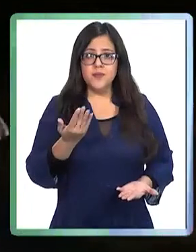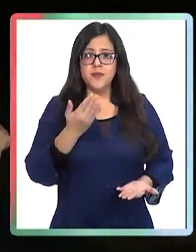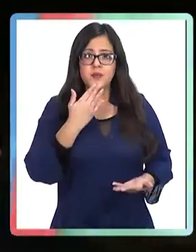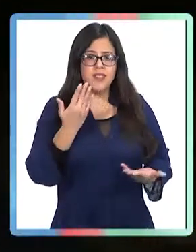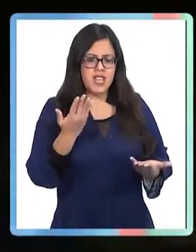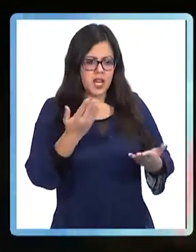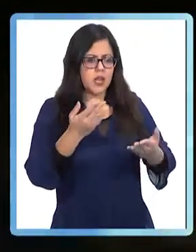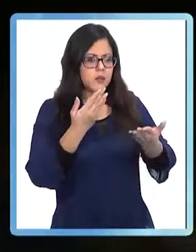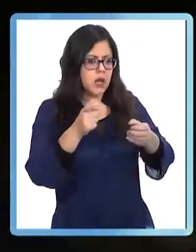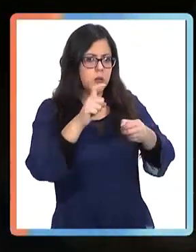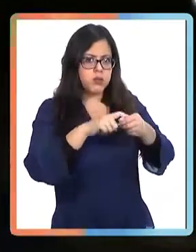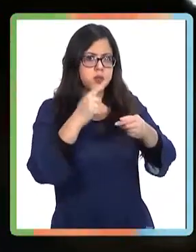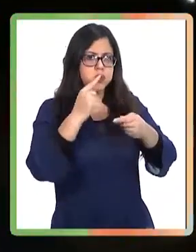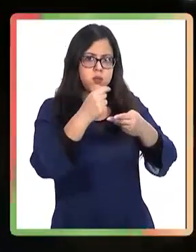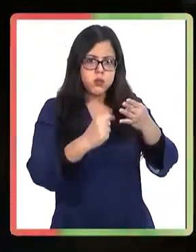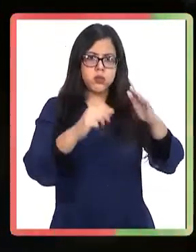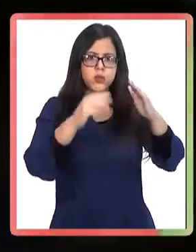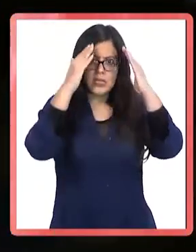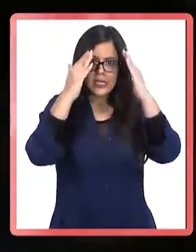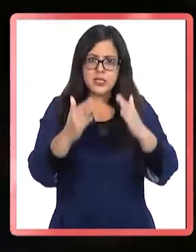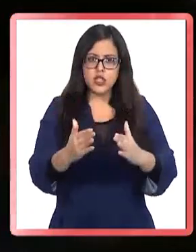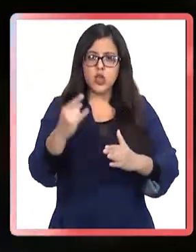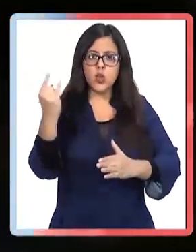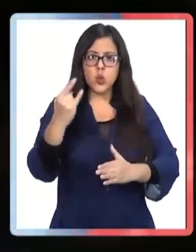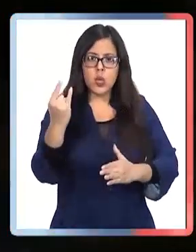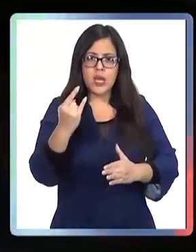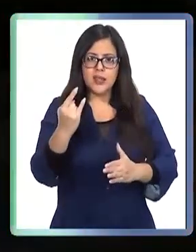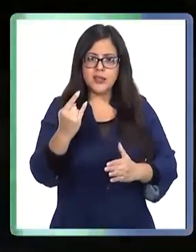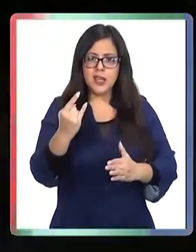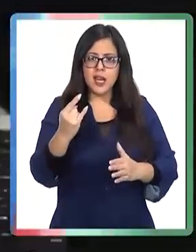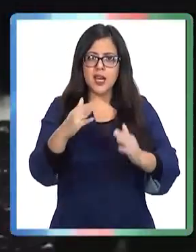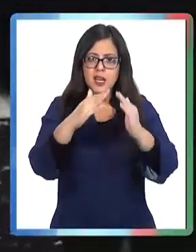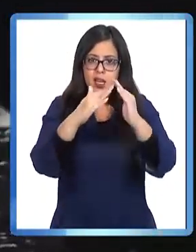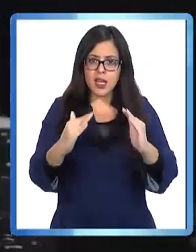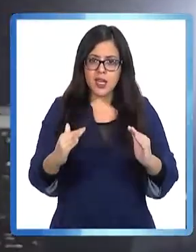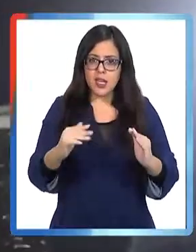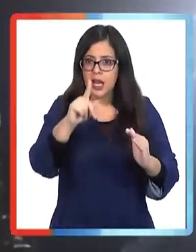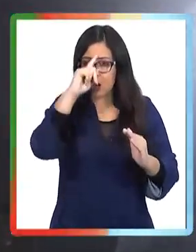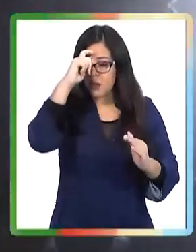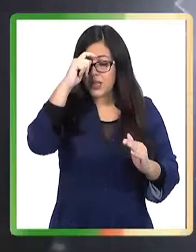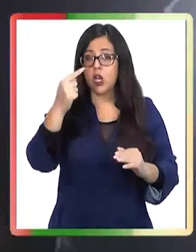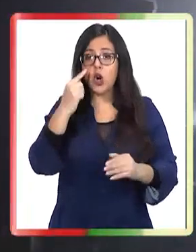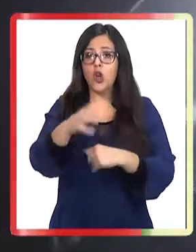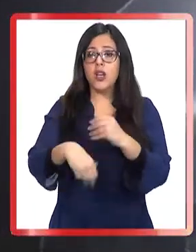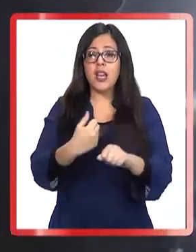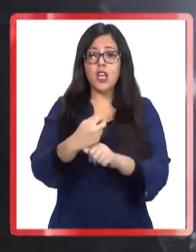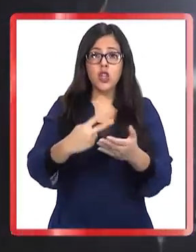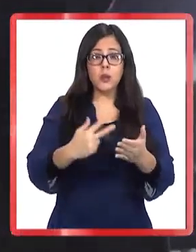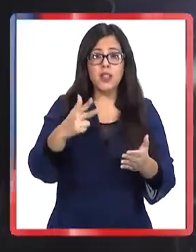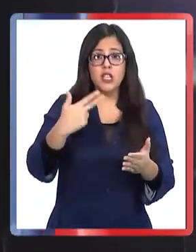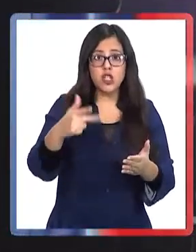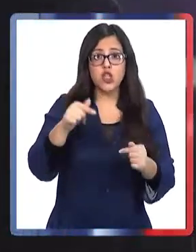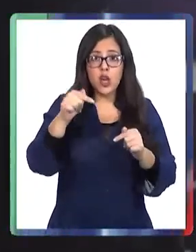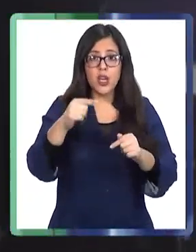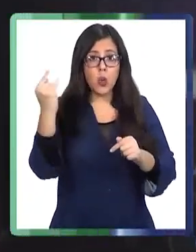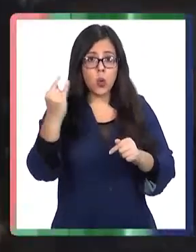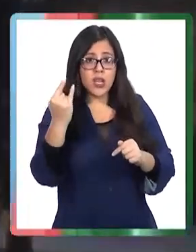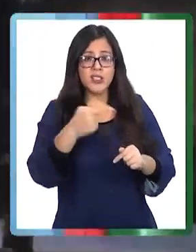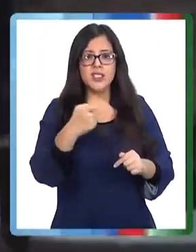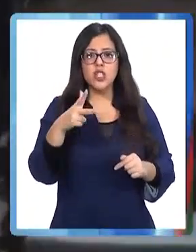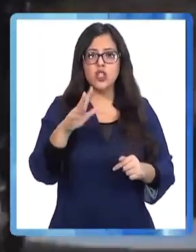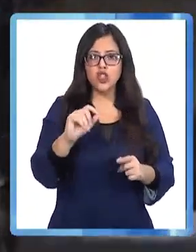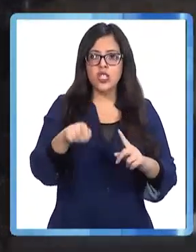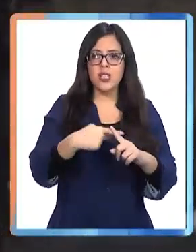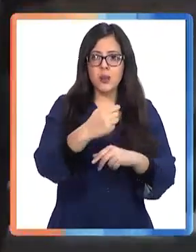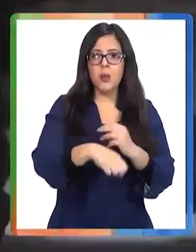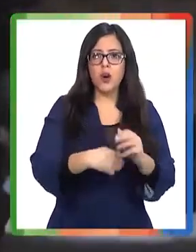de atenciones de urgencia en nuestro consultorio. Recordemos que el año 2018 nuestra atención de urgencia fue de 180